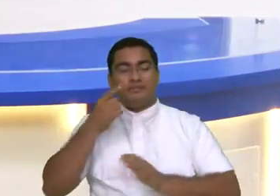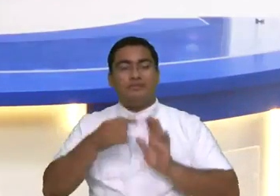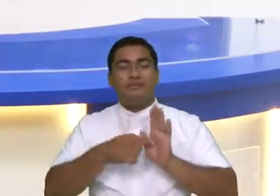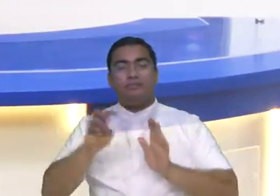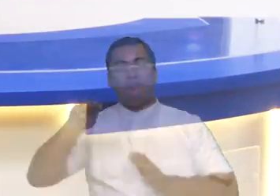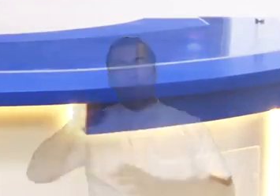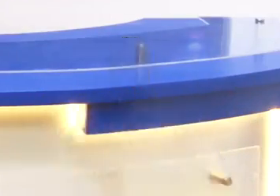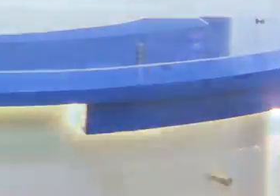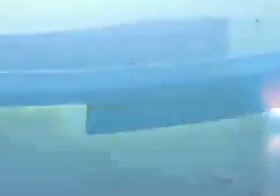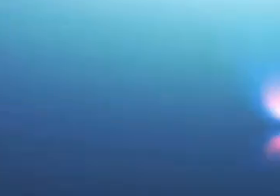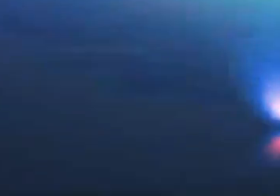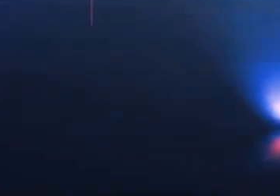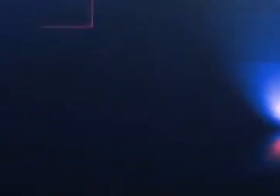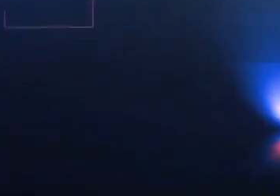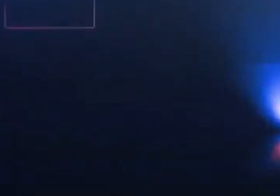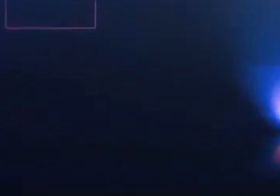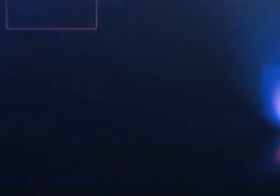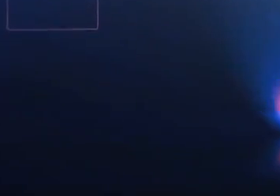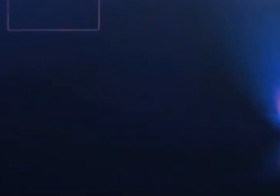Miguel Carranza.